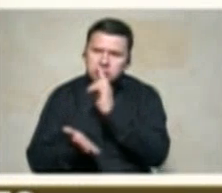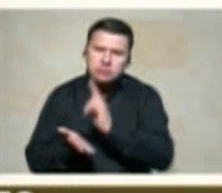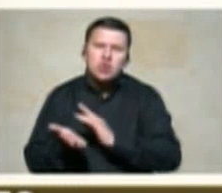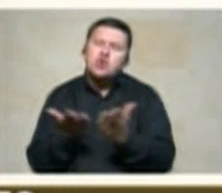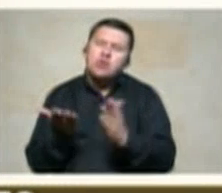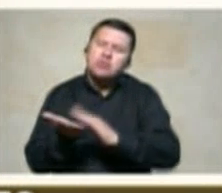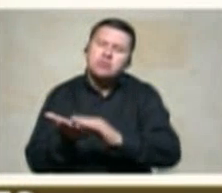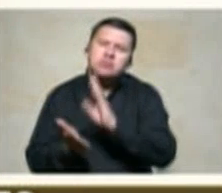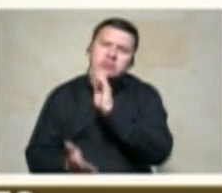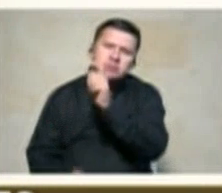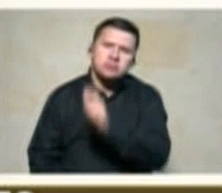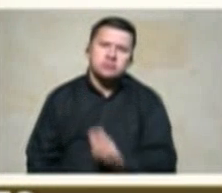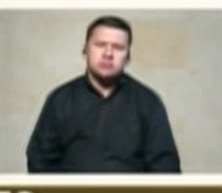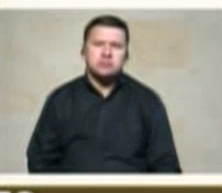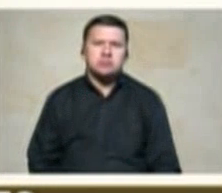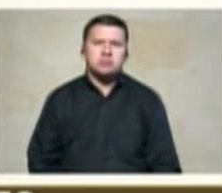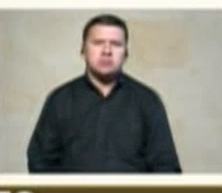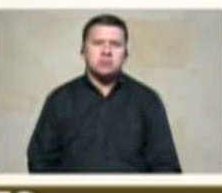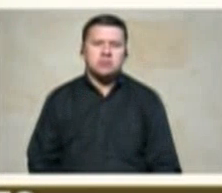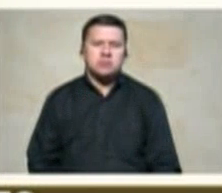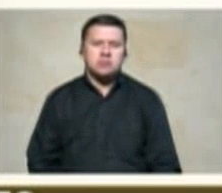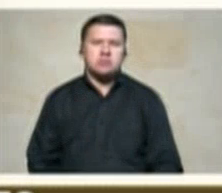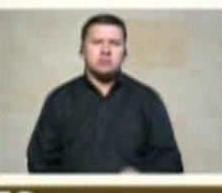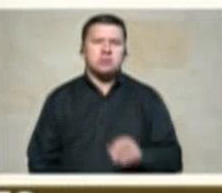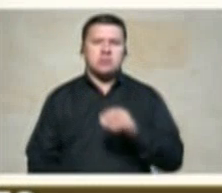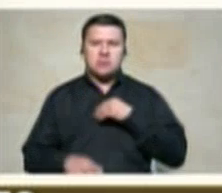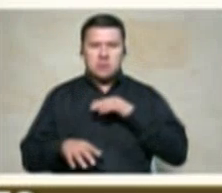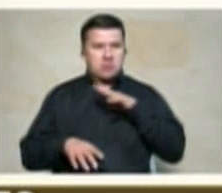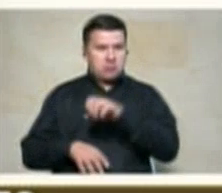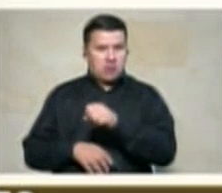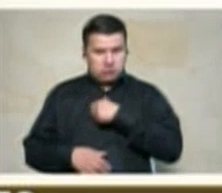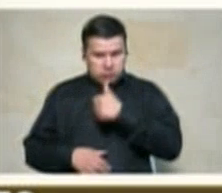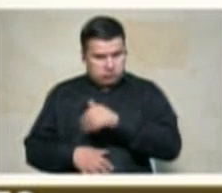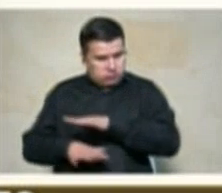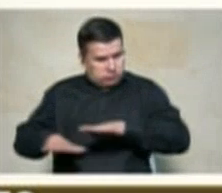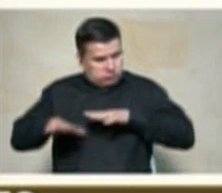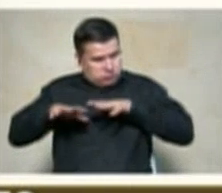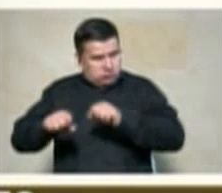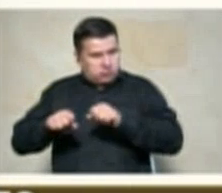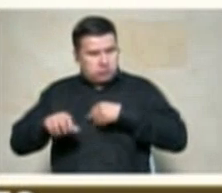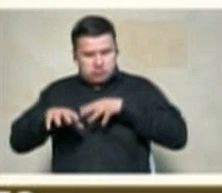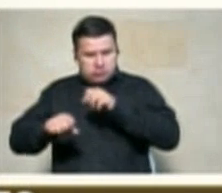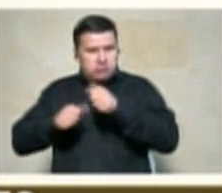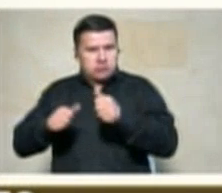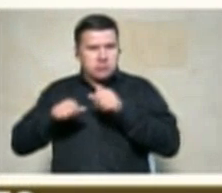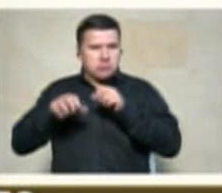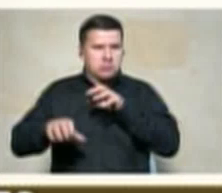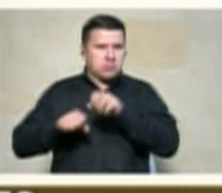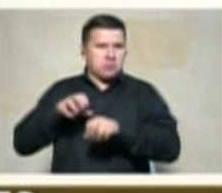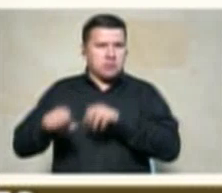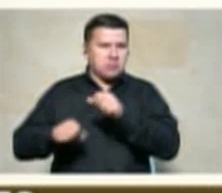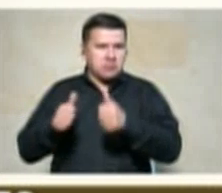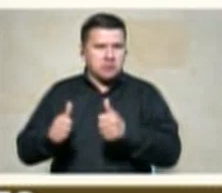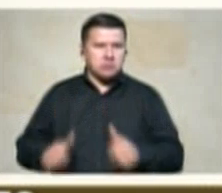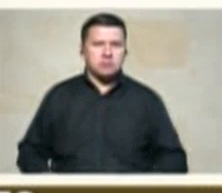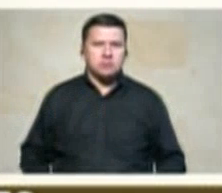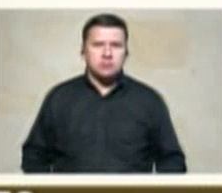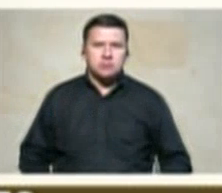para quienes son terceros ocupantes de buena fe o segundos ocupantes.